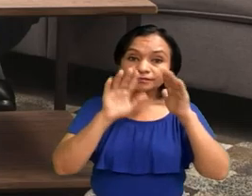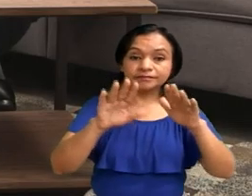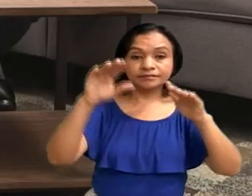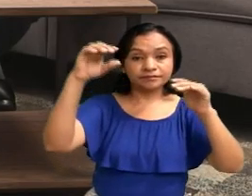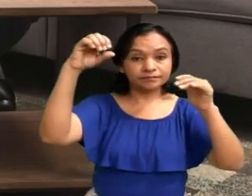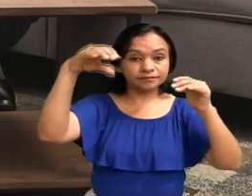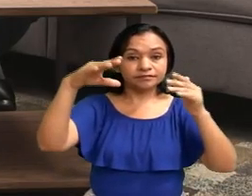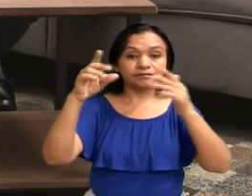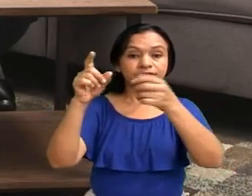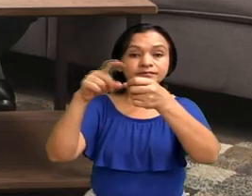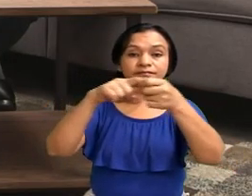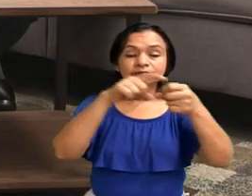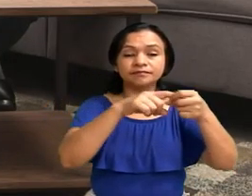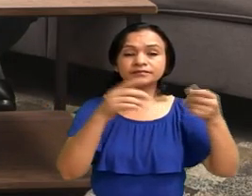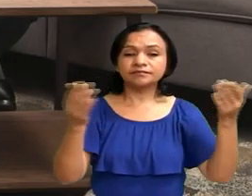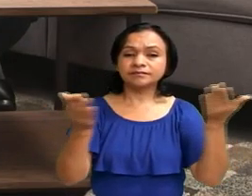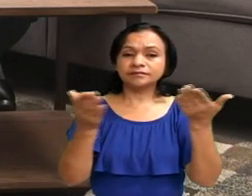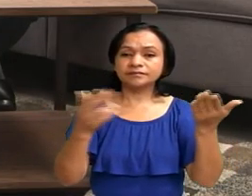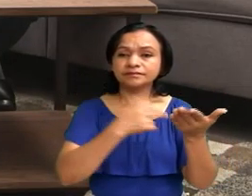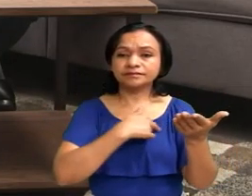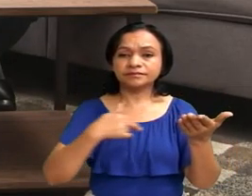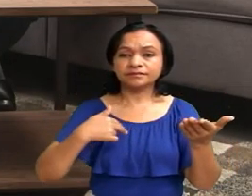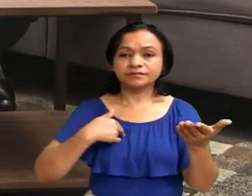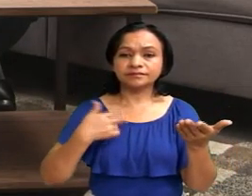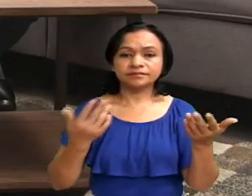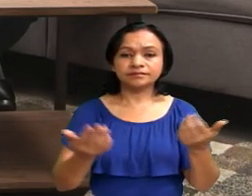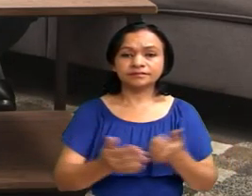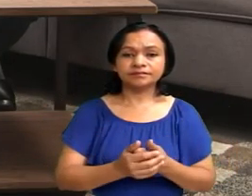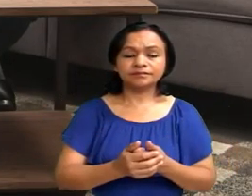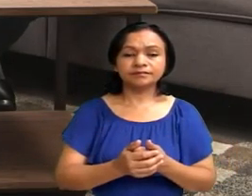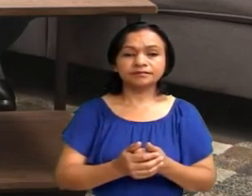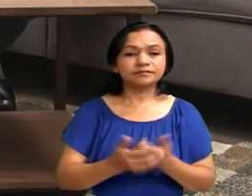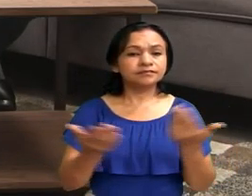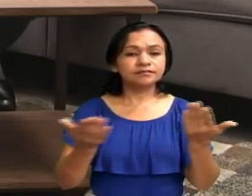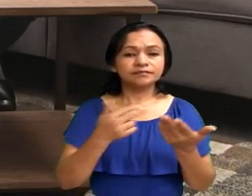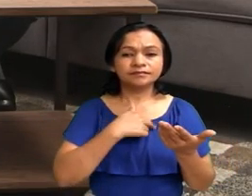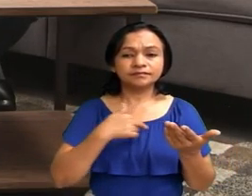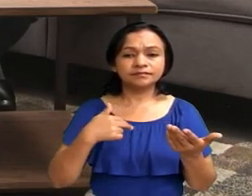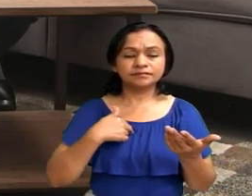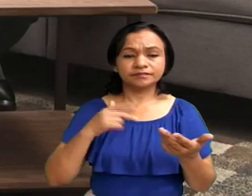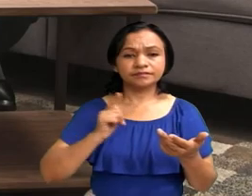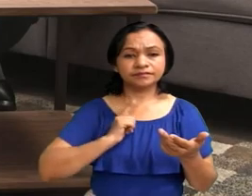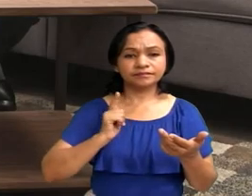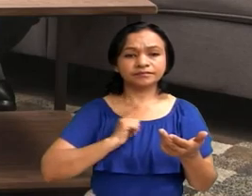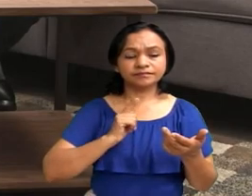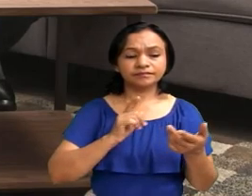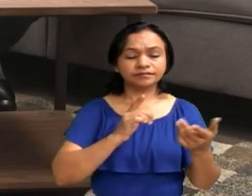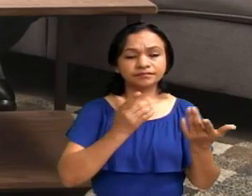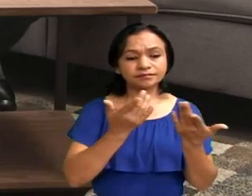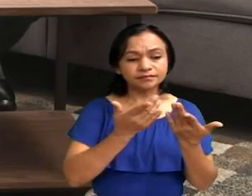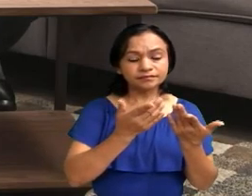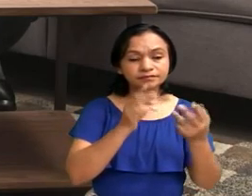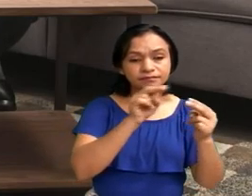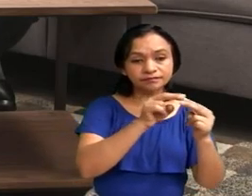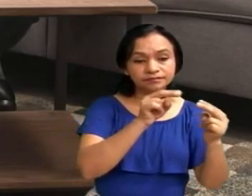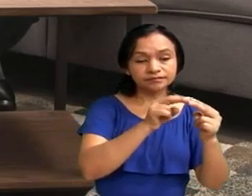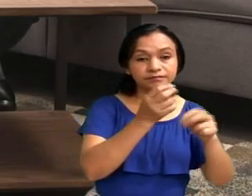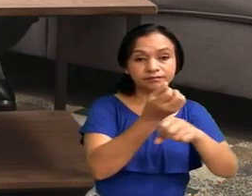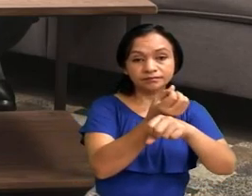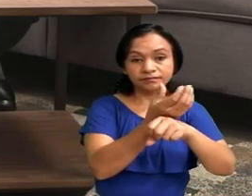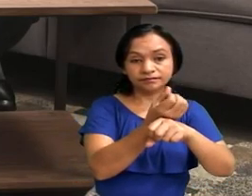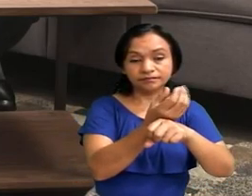estamos coordinando. ¿Cómo lo hacemos también? Hasta lo de las luminarias. Tenemos una comunicación con los